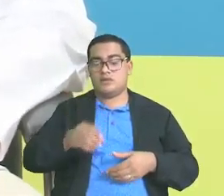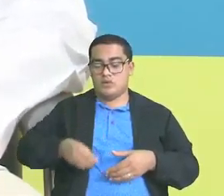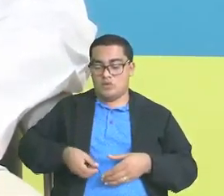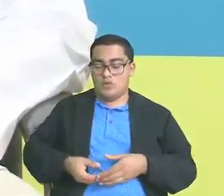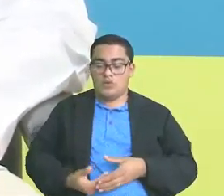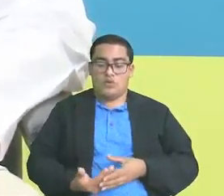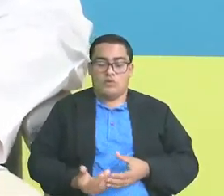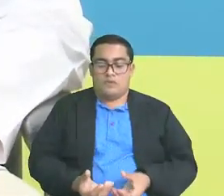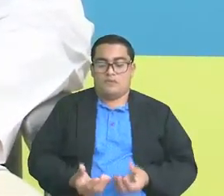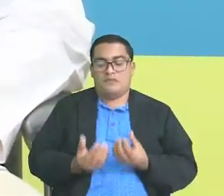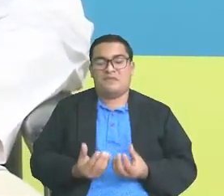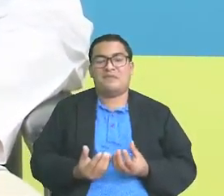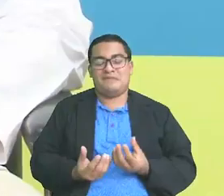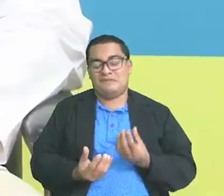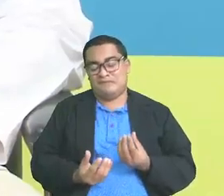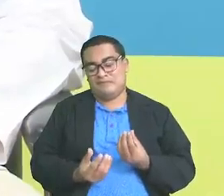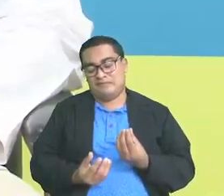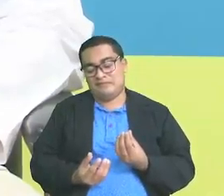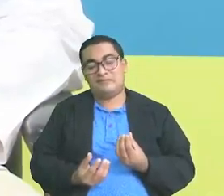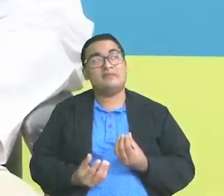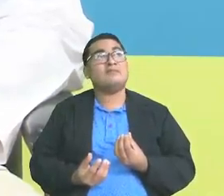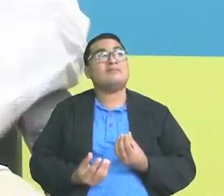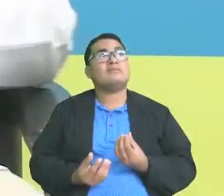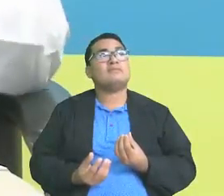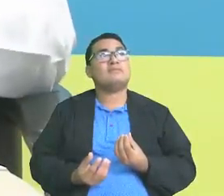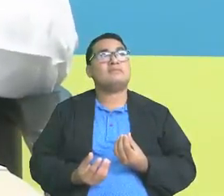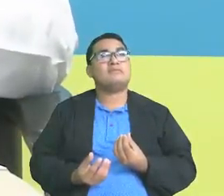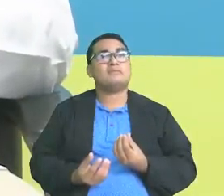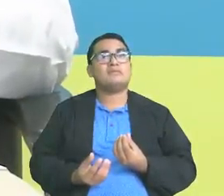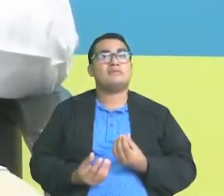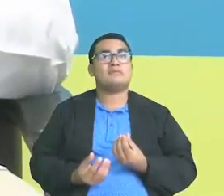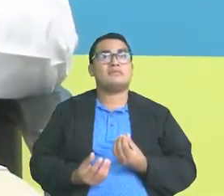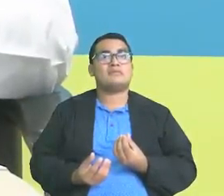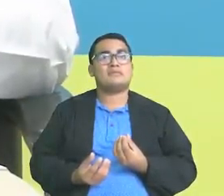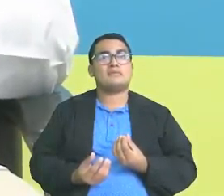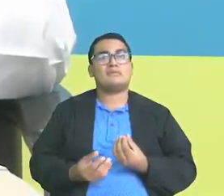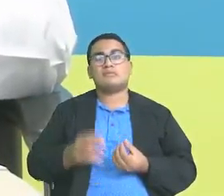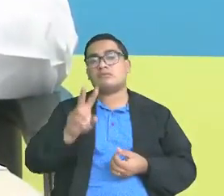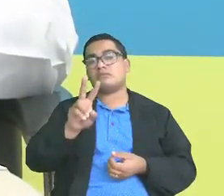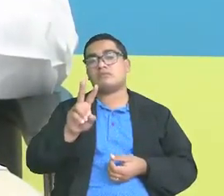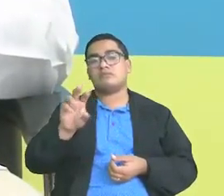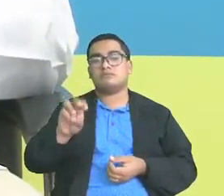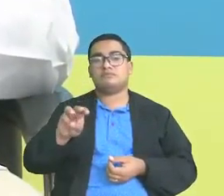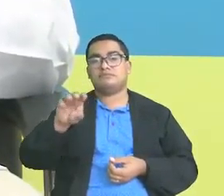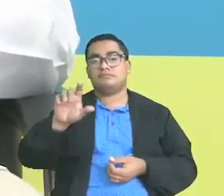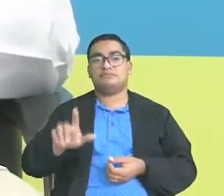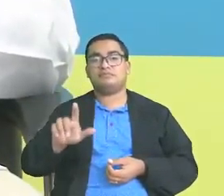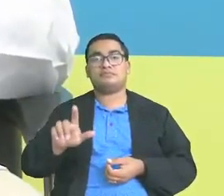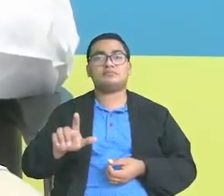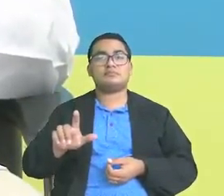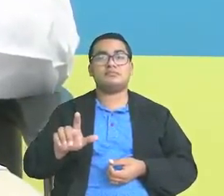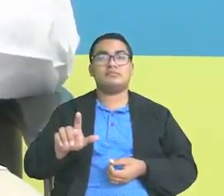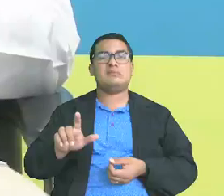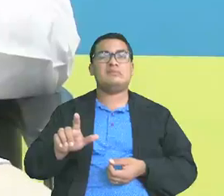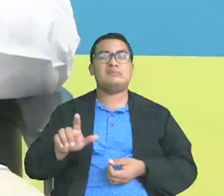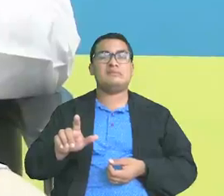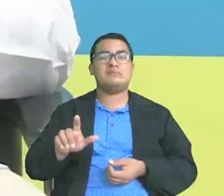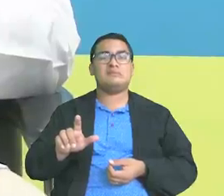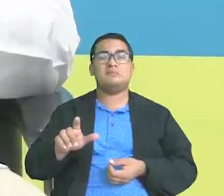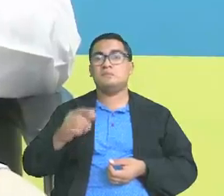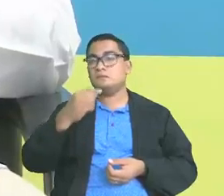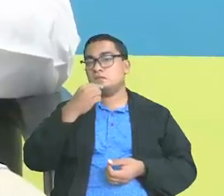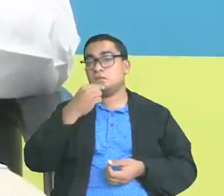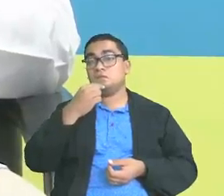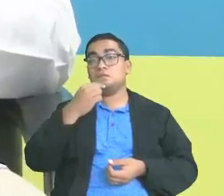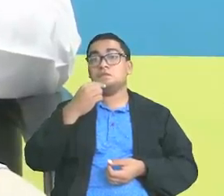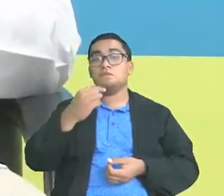cantidad normal de líquido. Entonces, si es pequeño, aproximadamente 2 milímetros es lo que se ha estudiado de permeabilidad de este